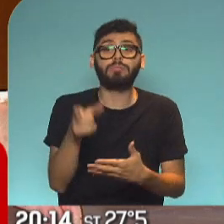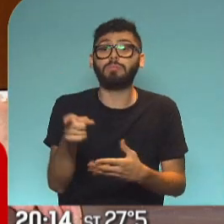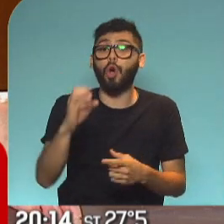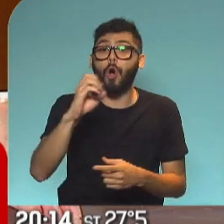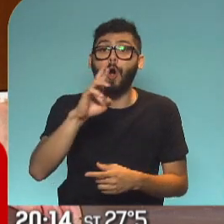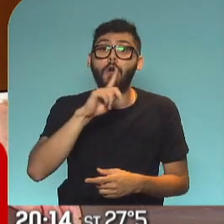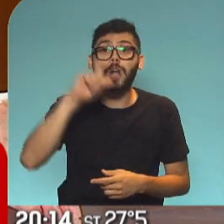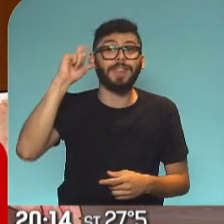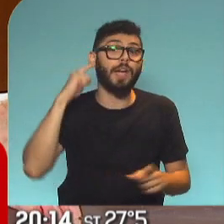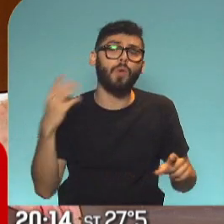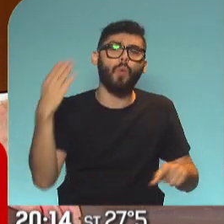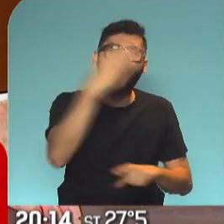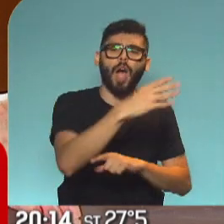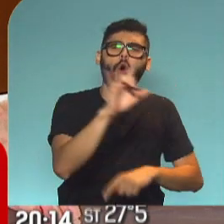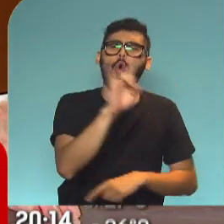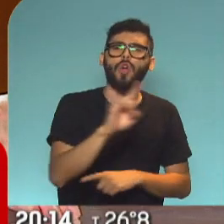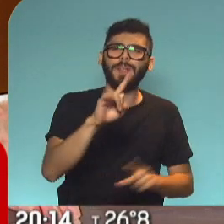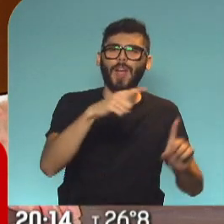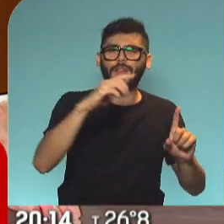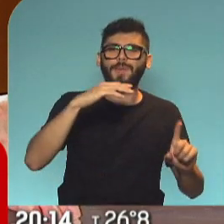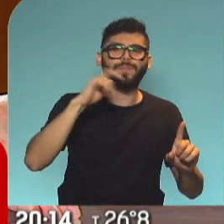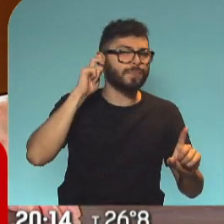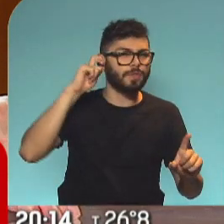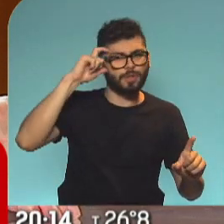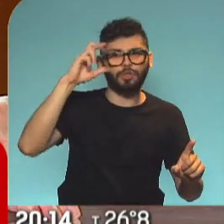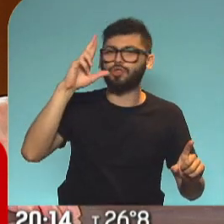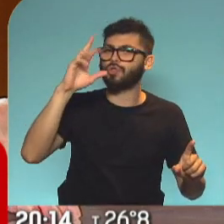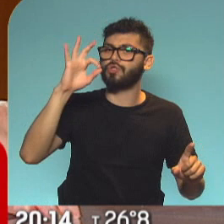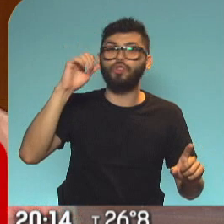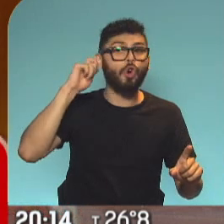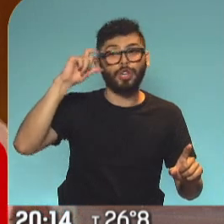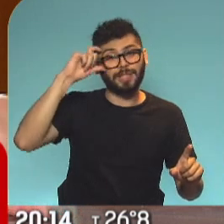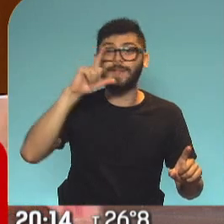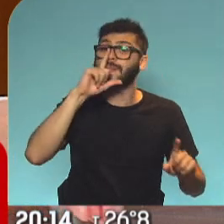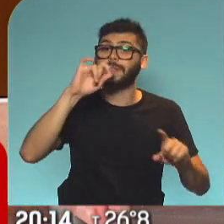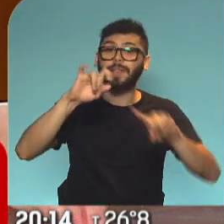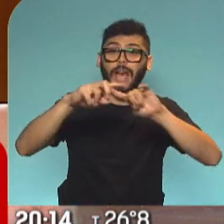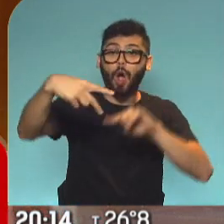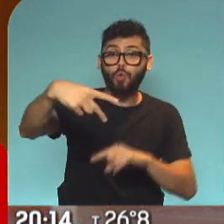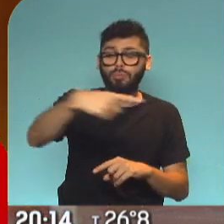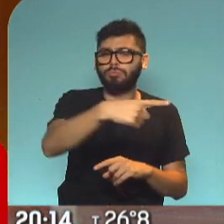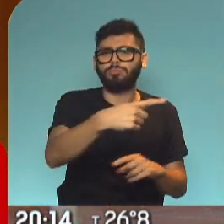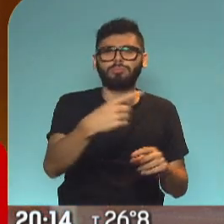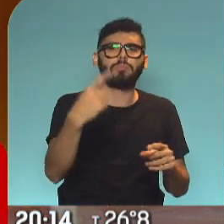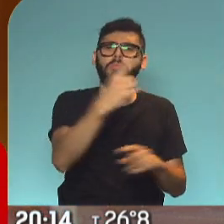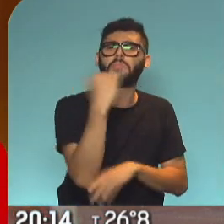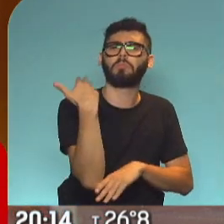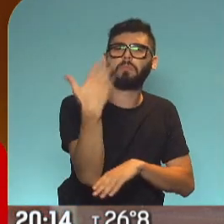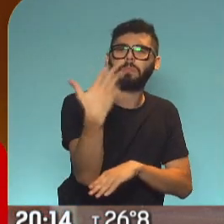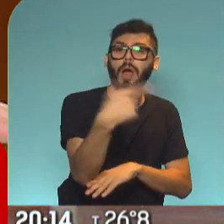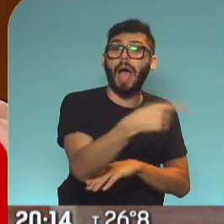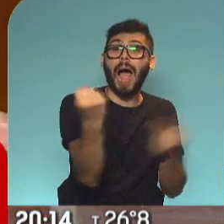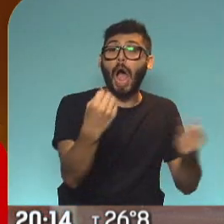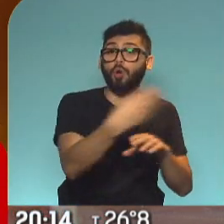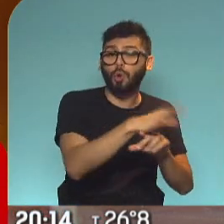charla a la Universidad Jesuita de Georgetown, Ortega, y sale en un auto hacia el Salón Oval,